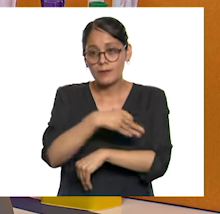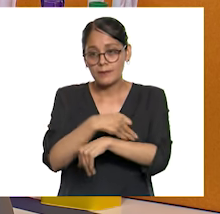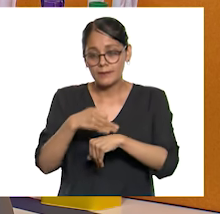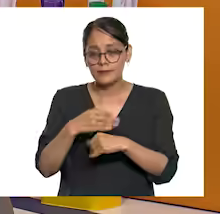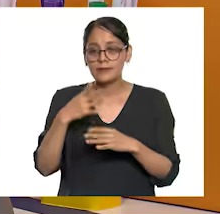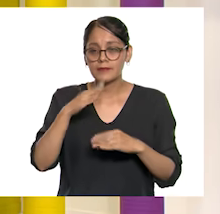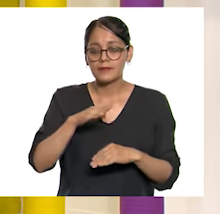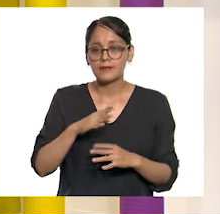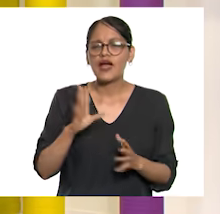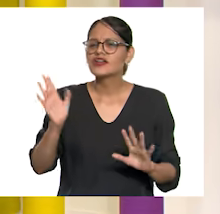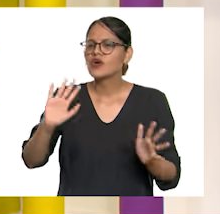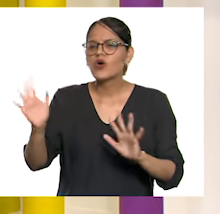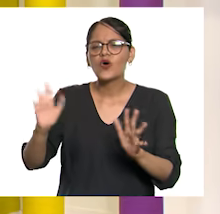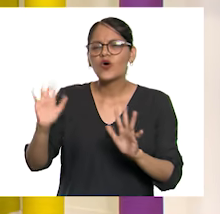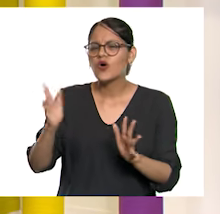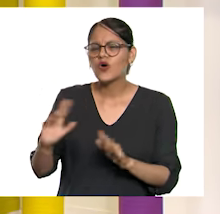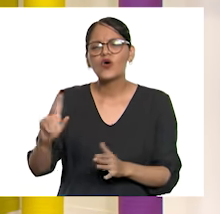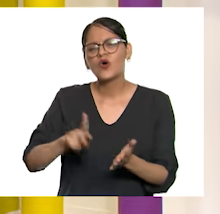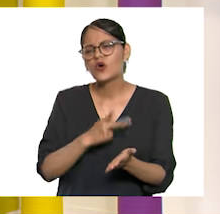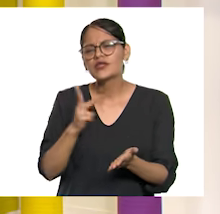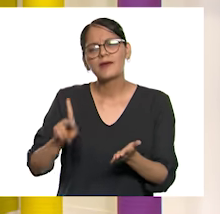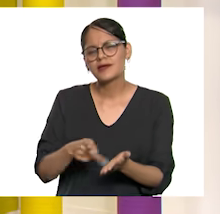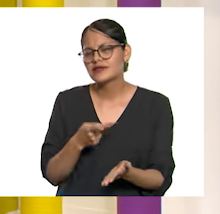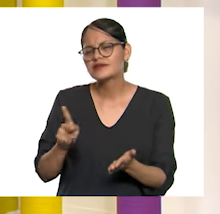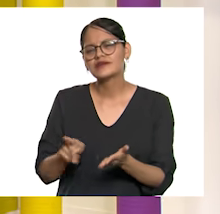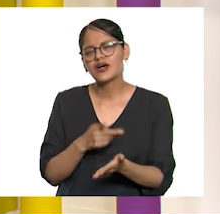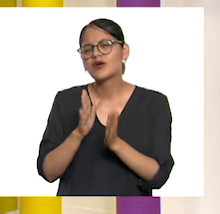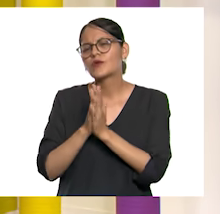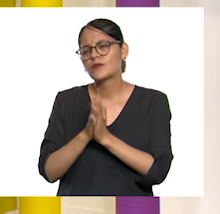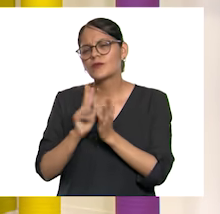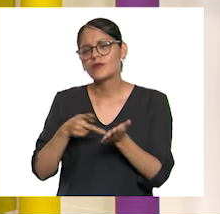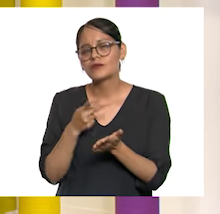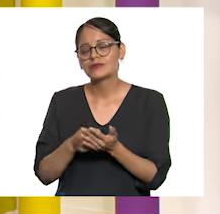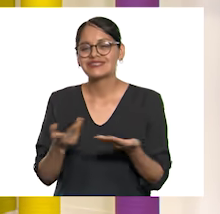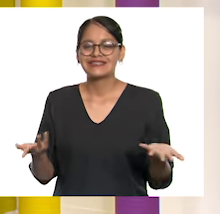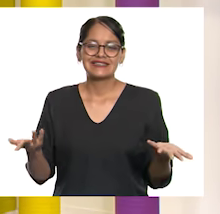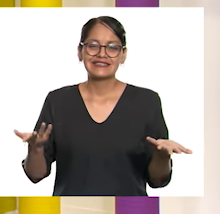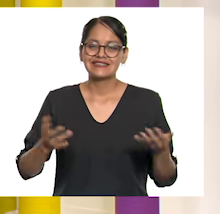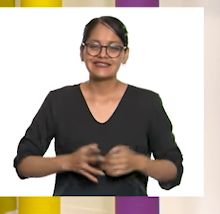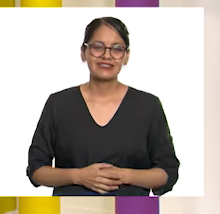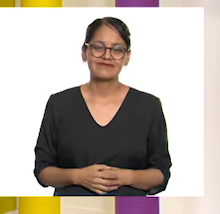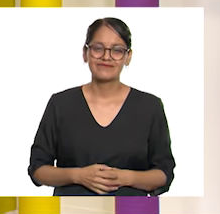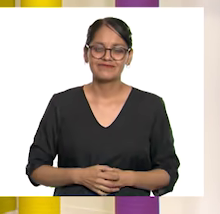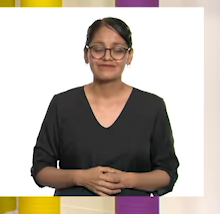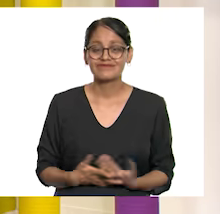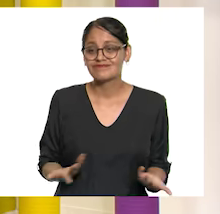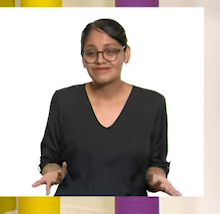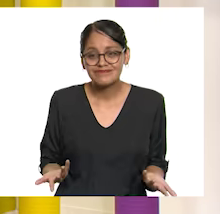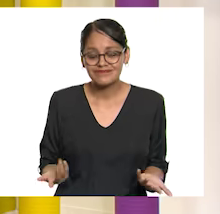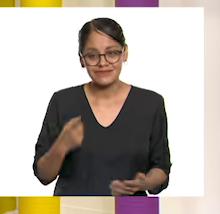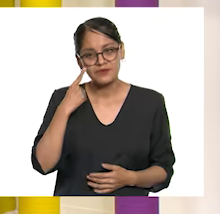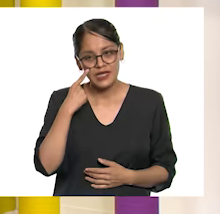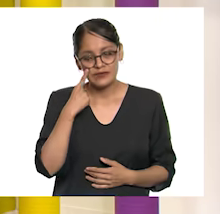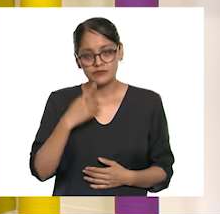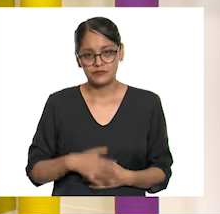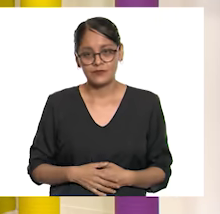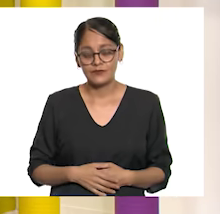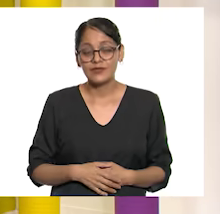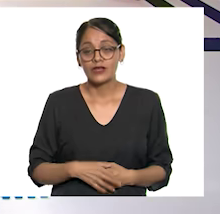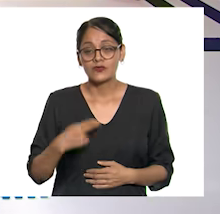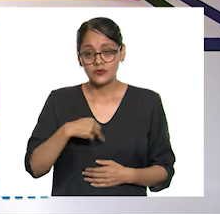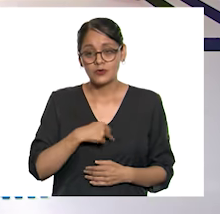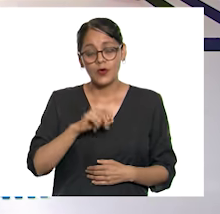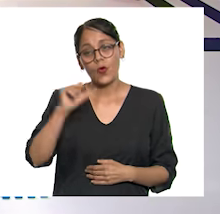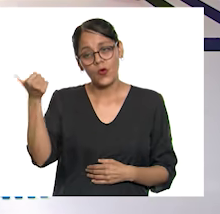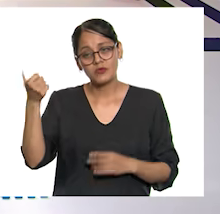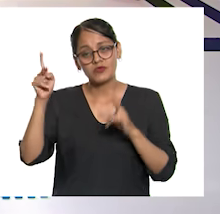por hoy... no, no! ¡Otra vuelta! ¡Otra vuelta del juego! ¡Híjole! Es que, mira, tenemos que hablar de